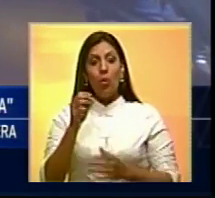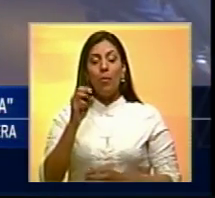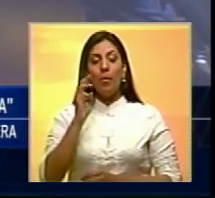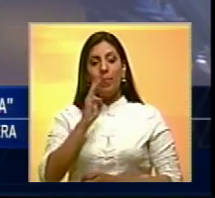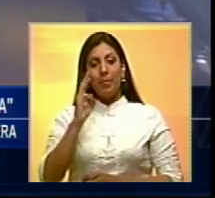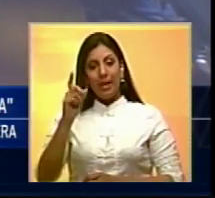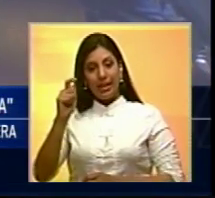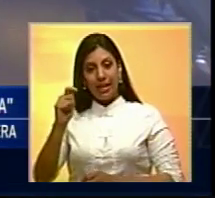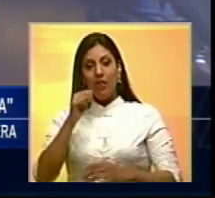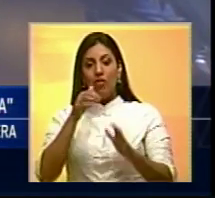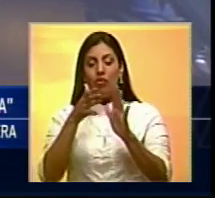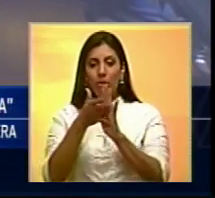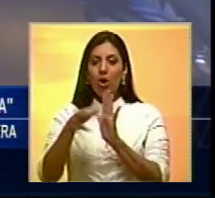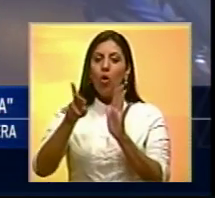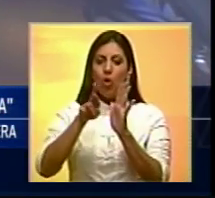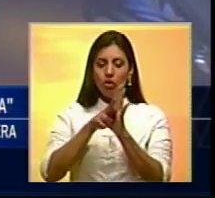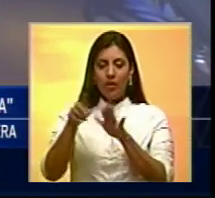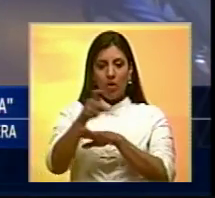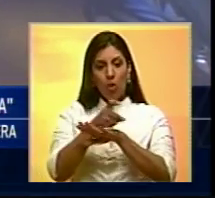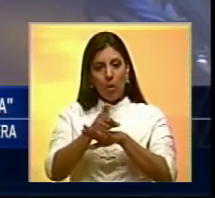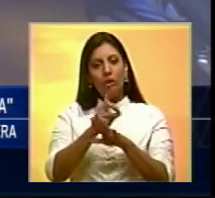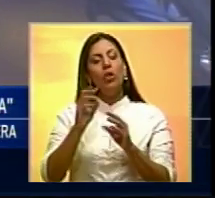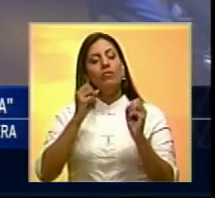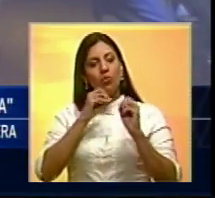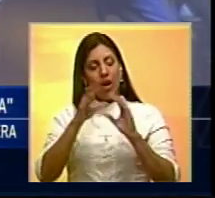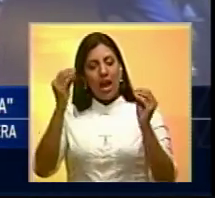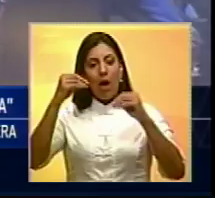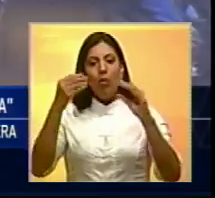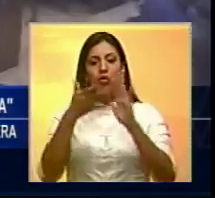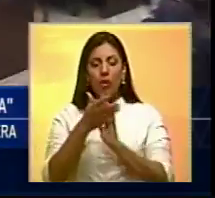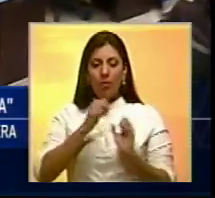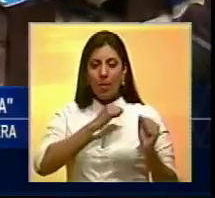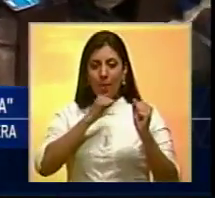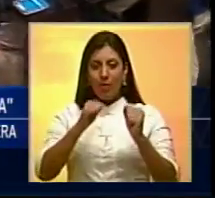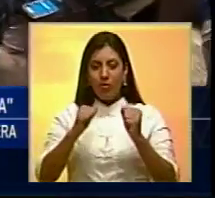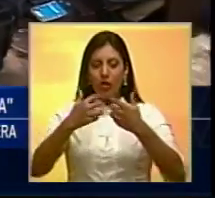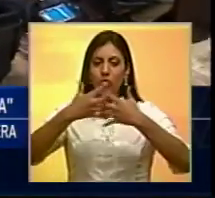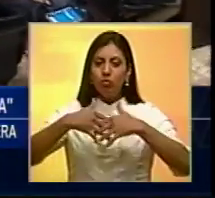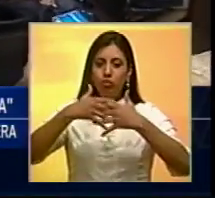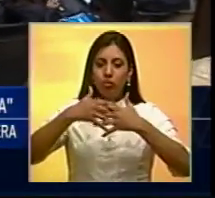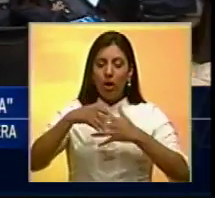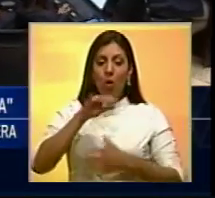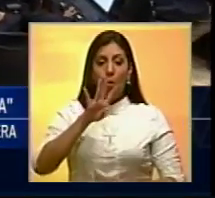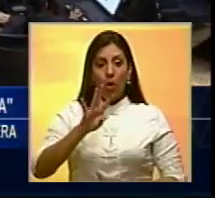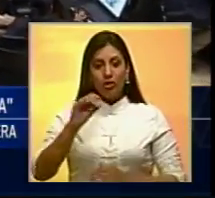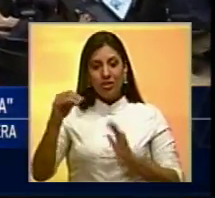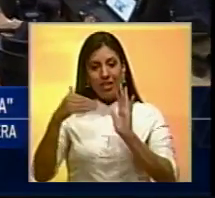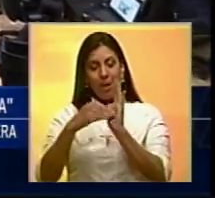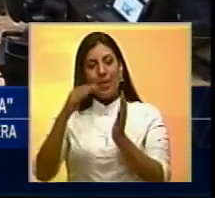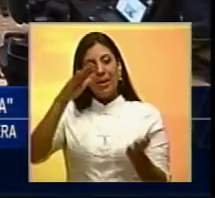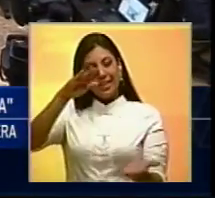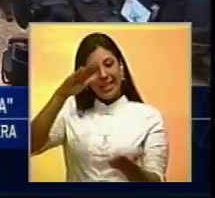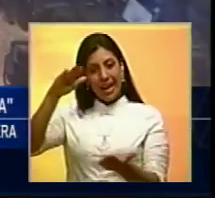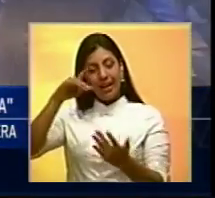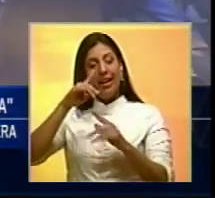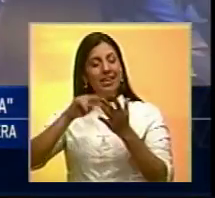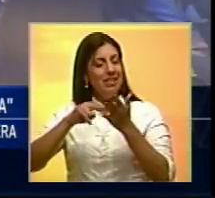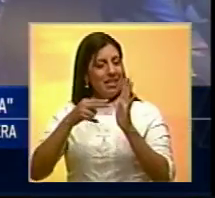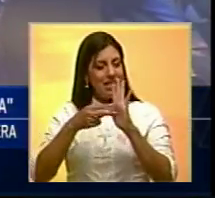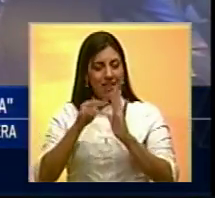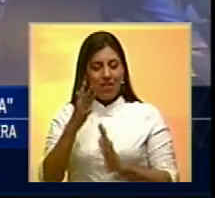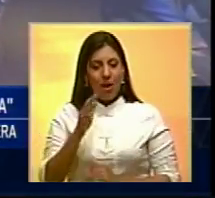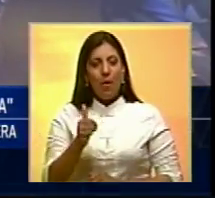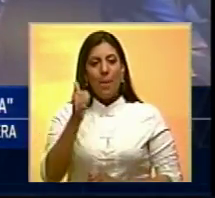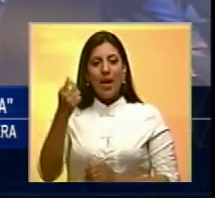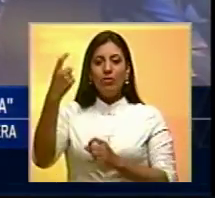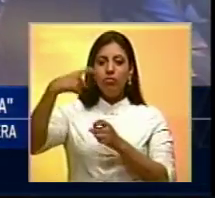Patriótico, Asdrúbal Chávez, ratificó que el gobierno ha concretado acuerdos que potenciarán la producción en 400.000 barriles, lo que significaría